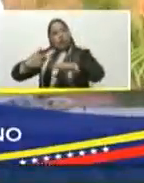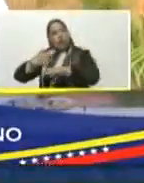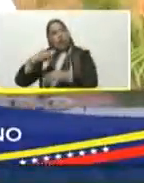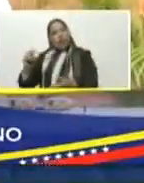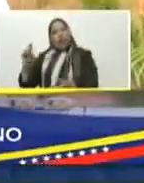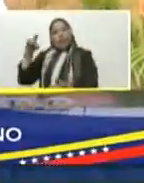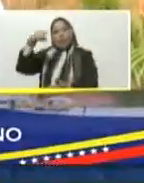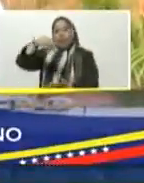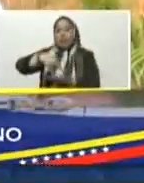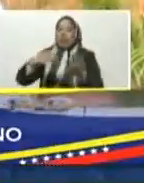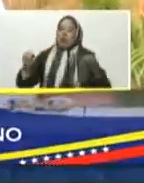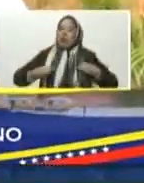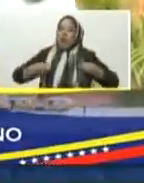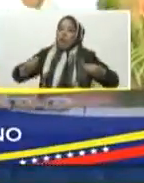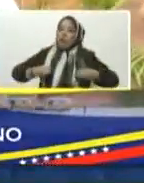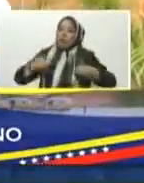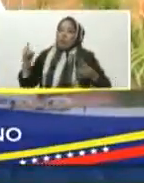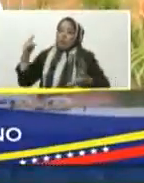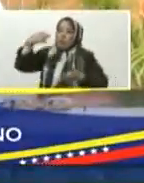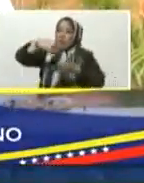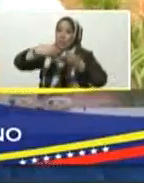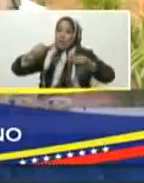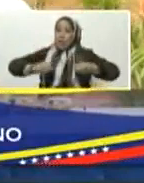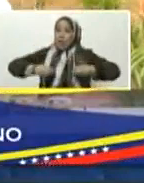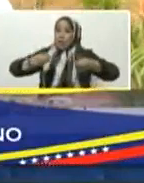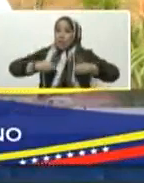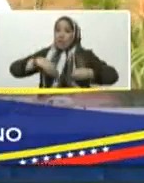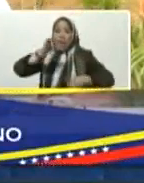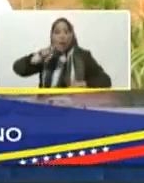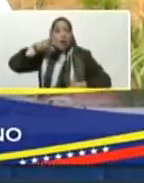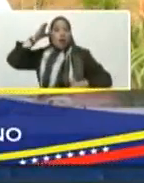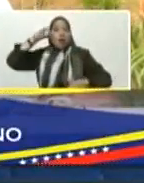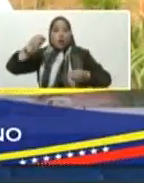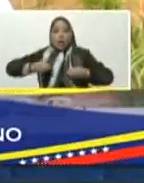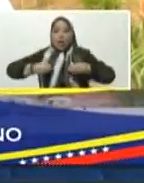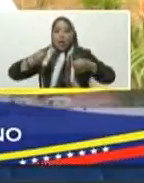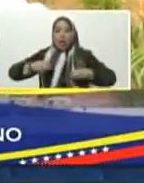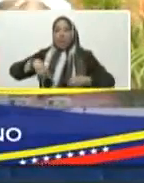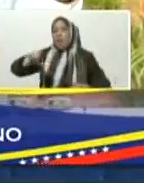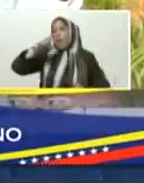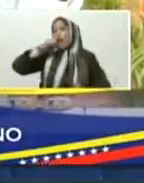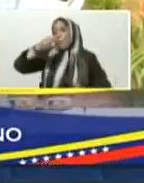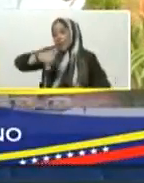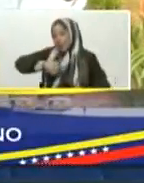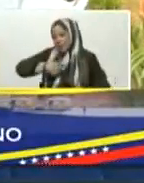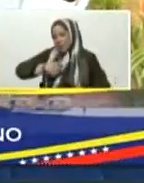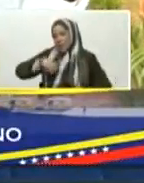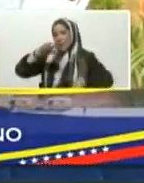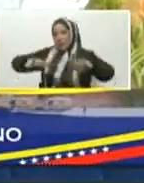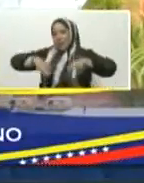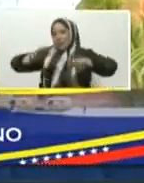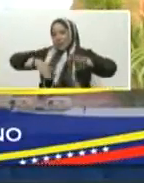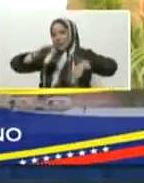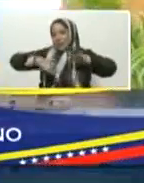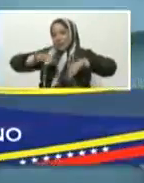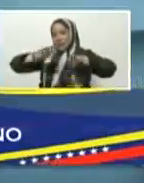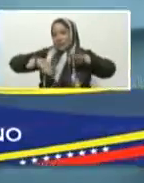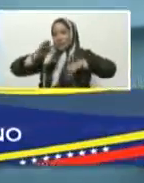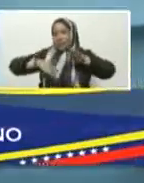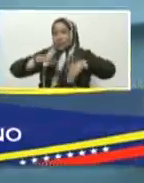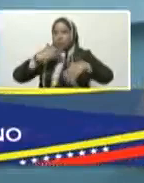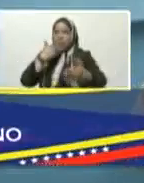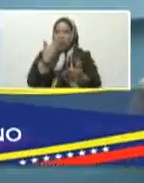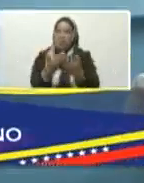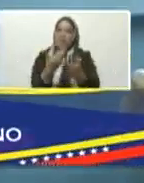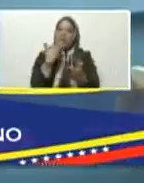Carabobo. ¡Que viva Carabobo! ¡Que viva Lacaba! ¡Que viva Superbigote! ¡Que viva! ¡Tambor!